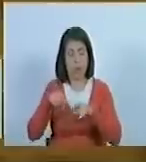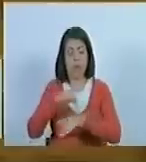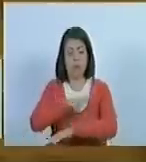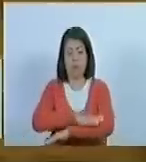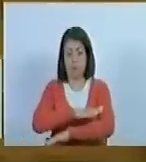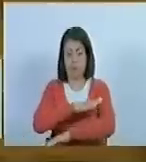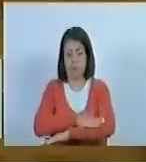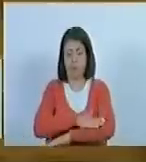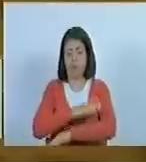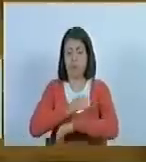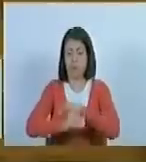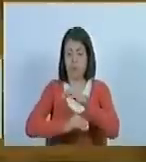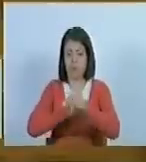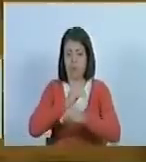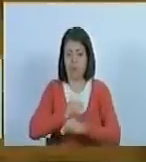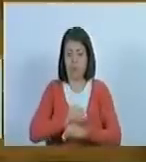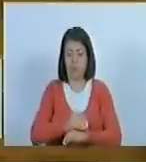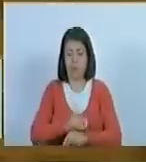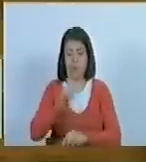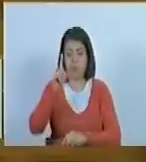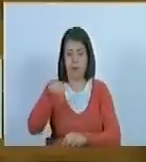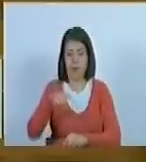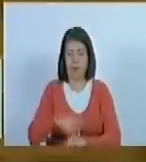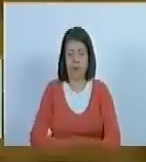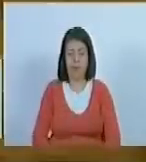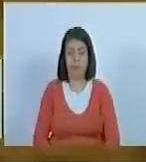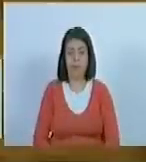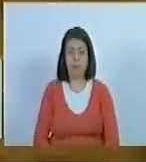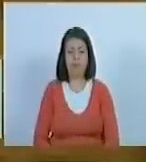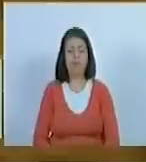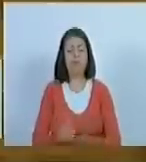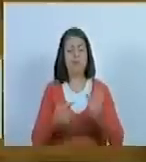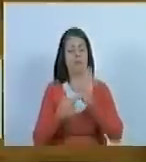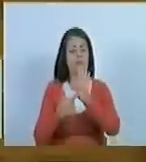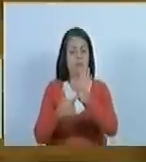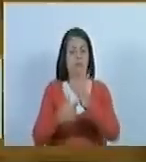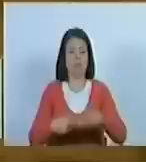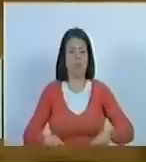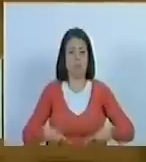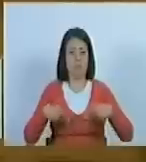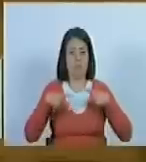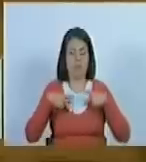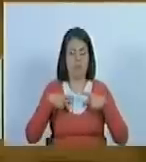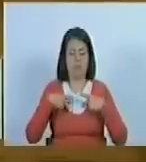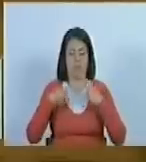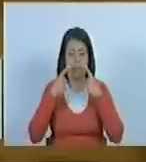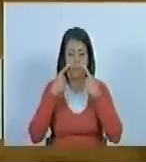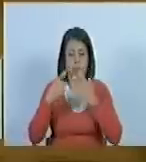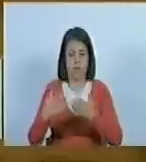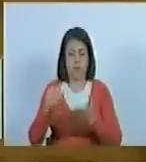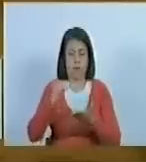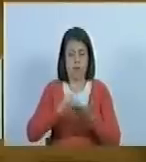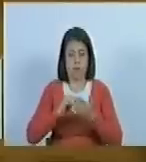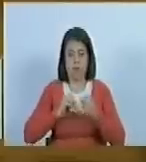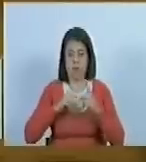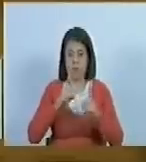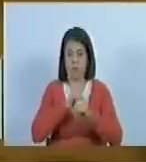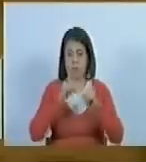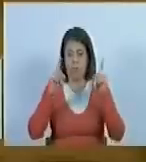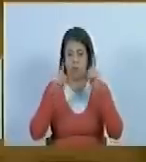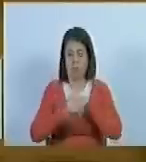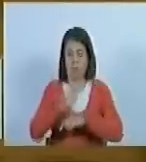decencia sea también insignia de nuestra vida y profesión. El periodismo es una oportunidad para